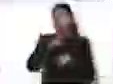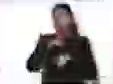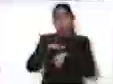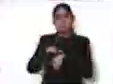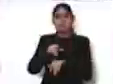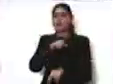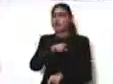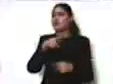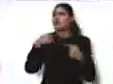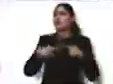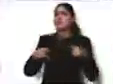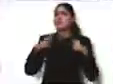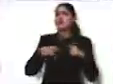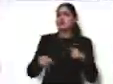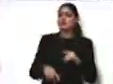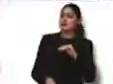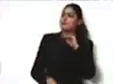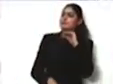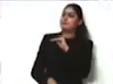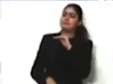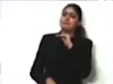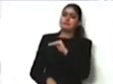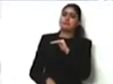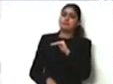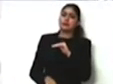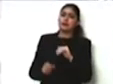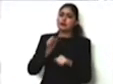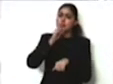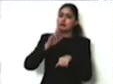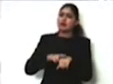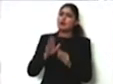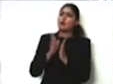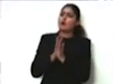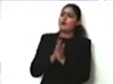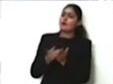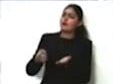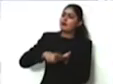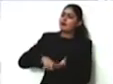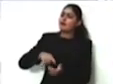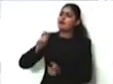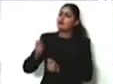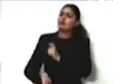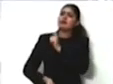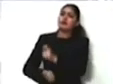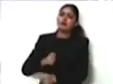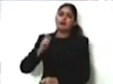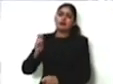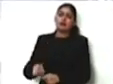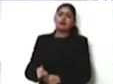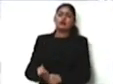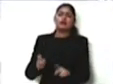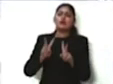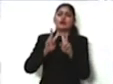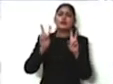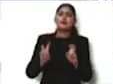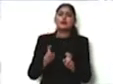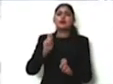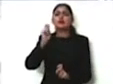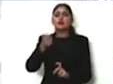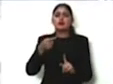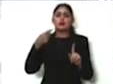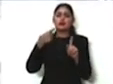solicito a esta secretaría detalles completos sobre el monumento